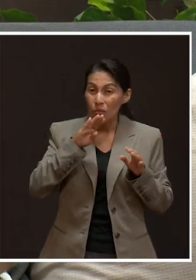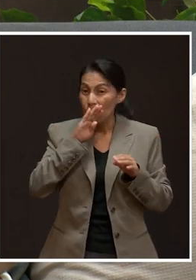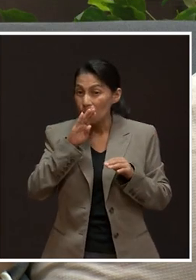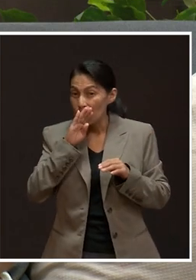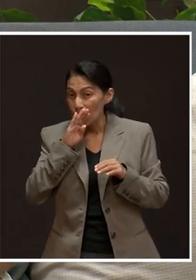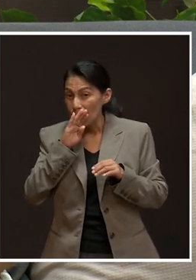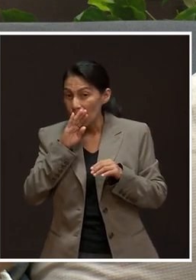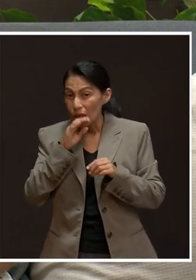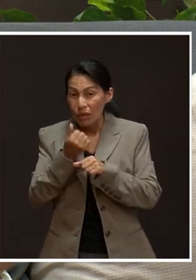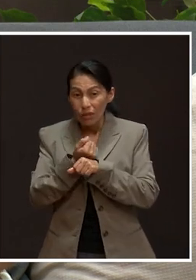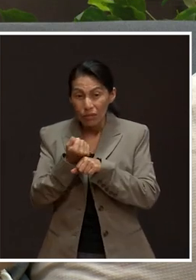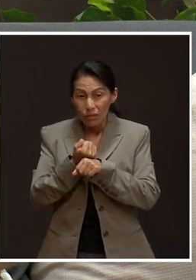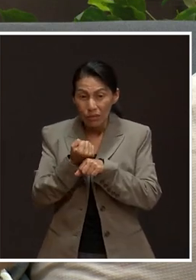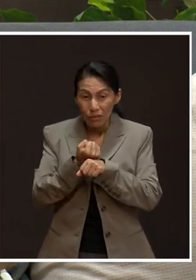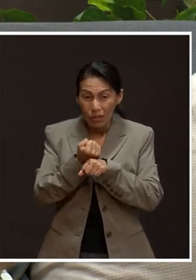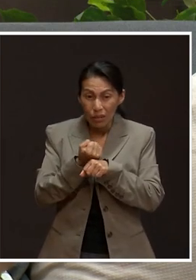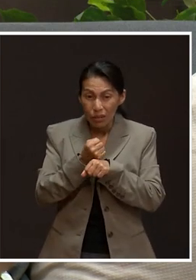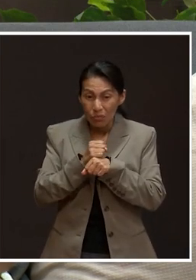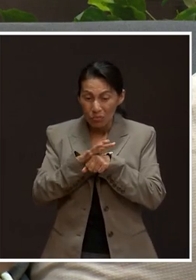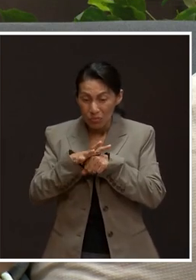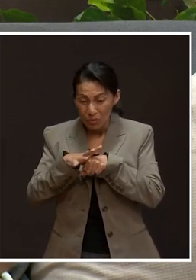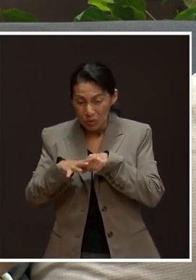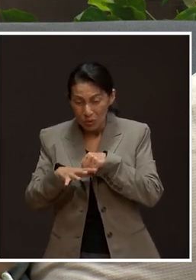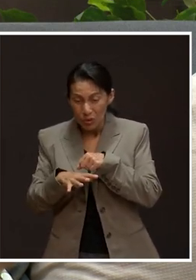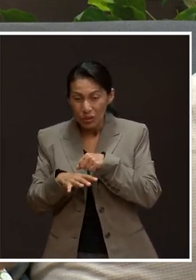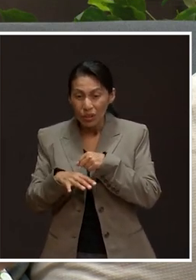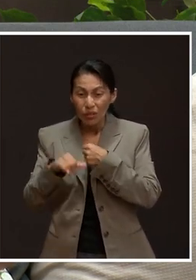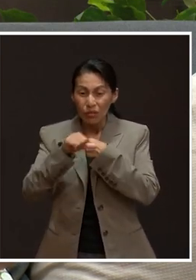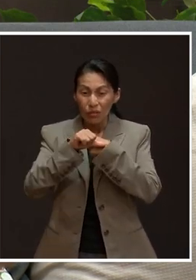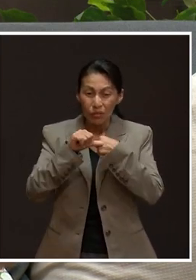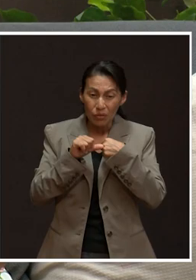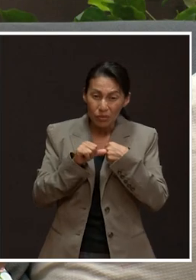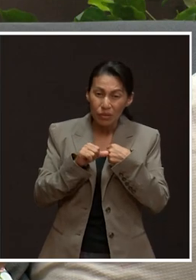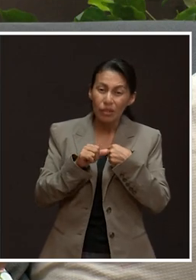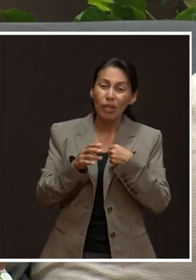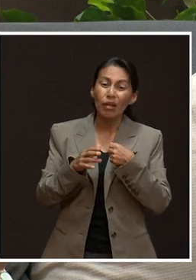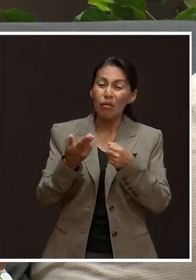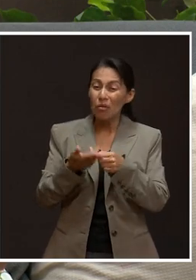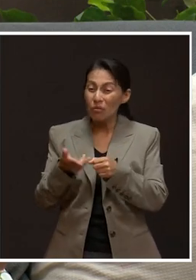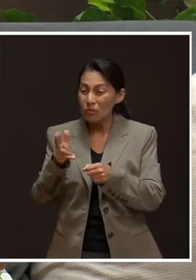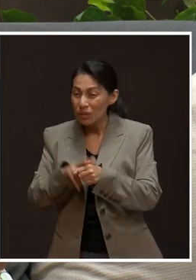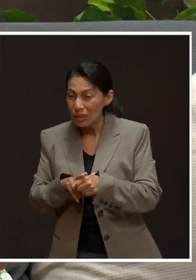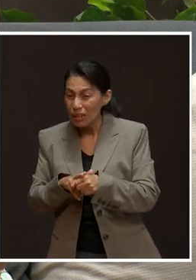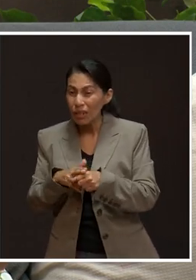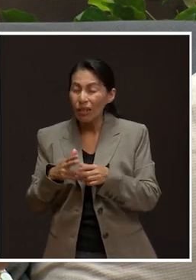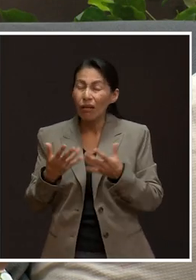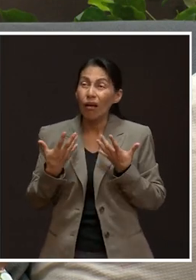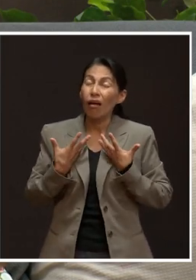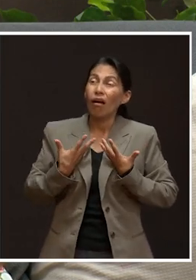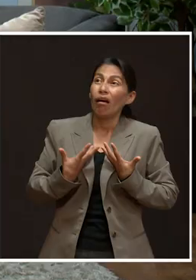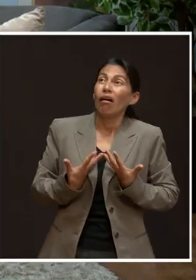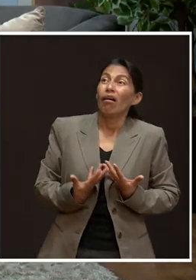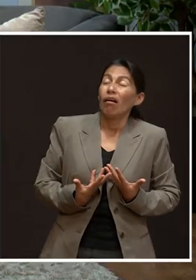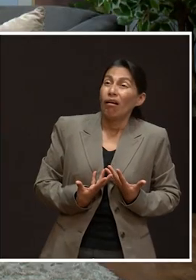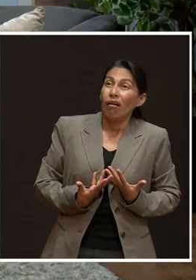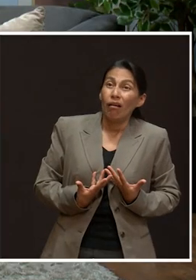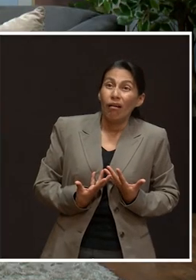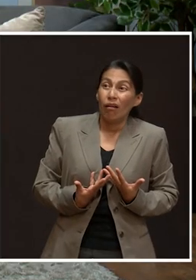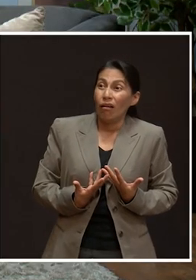le dio pues una hemorragia y que estaba en el hospital porque la habían operado. Entonces, yo dije, ouch,